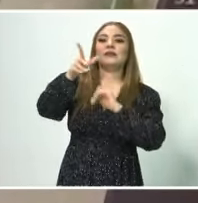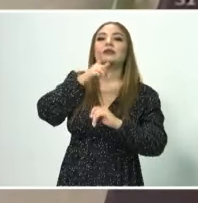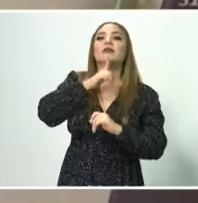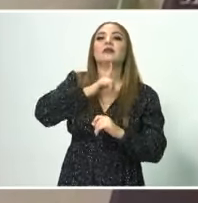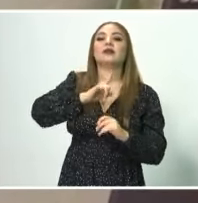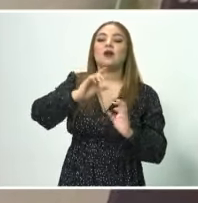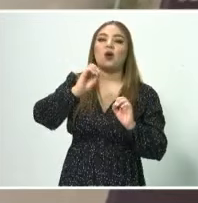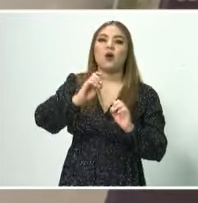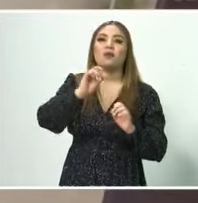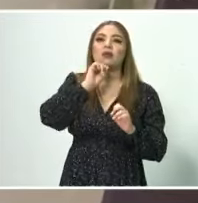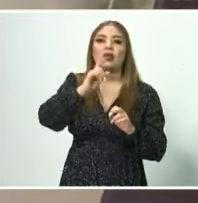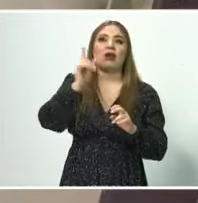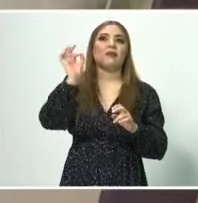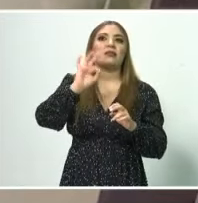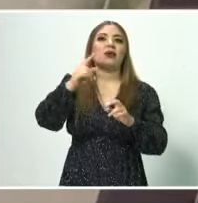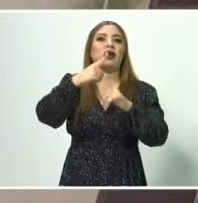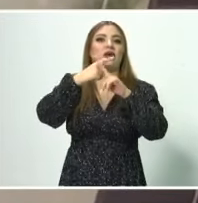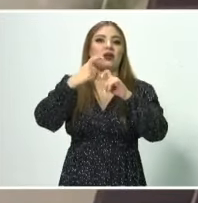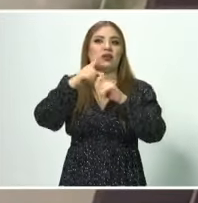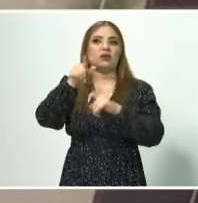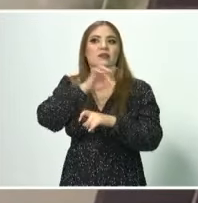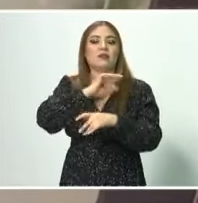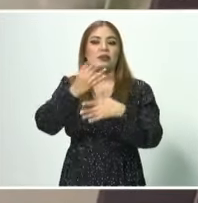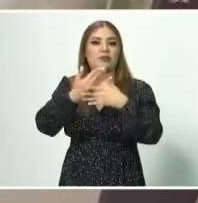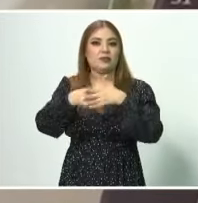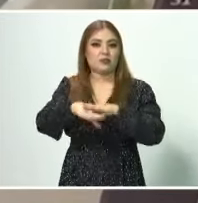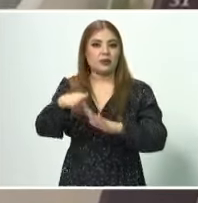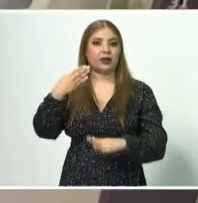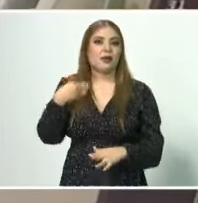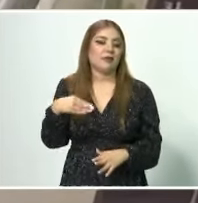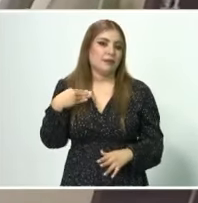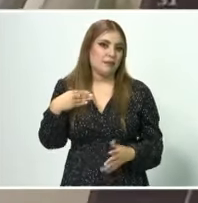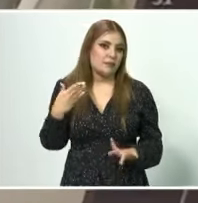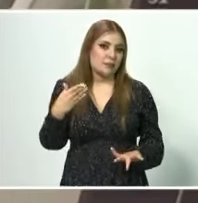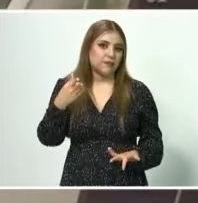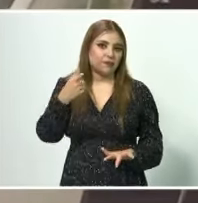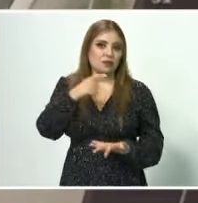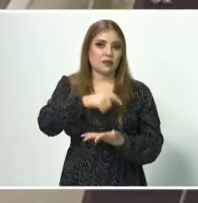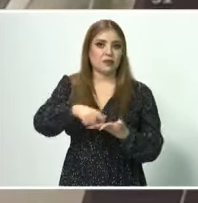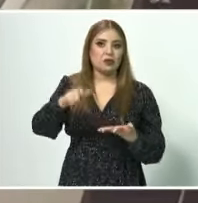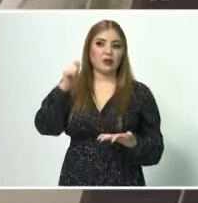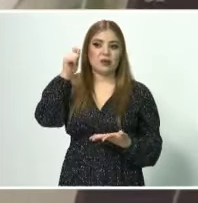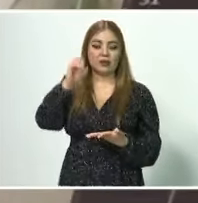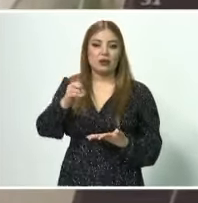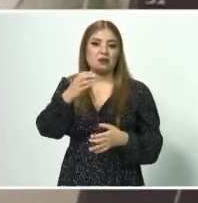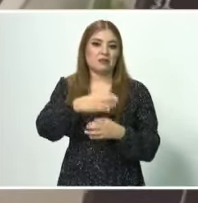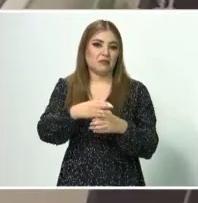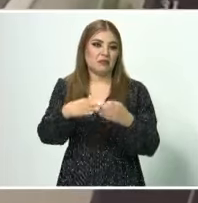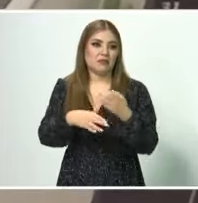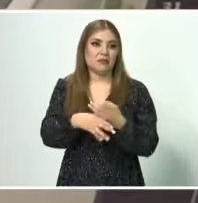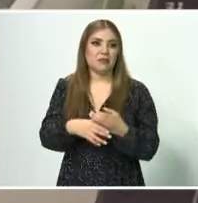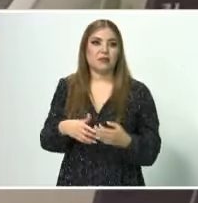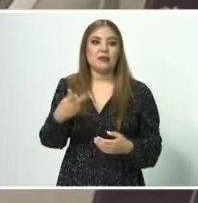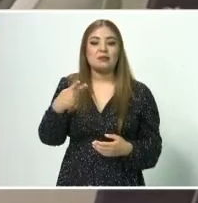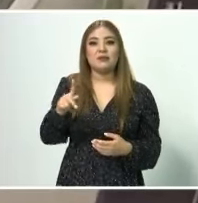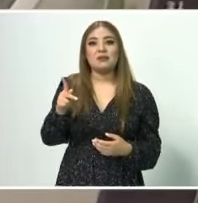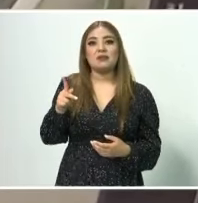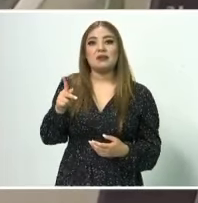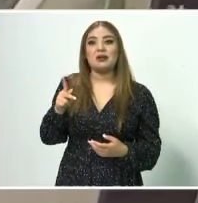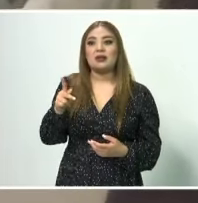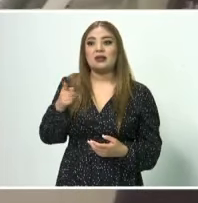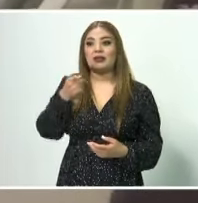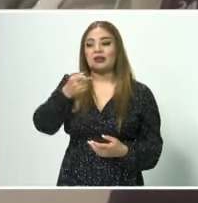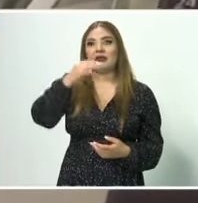de conveniencia en donde te permiten usar al baño usar el baño perdón si compras alguna artículo entonces pero pues a lo mejor no